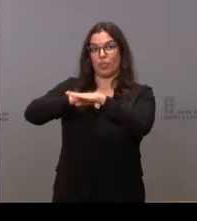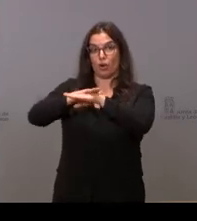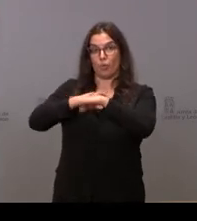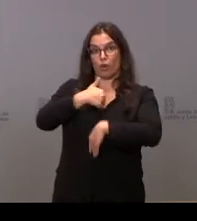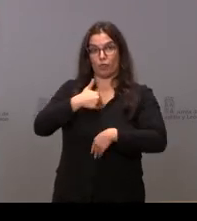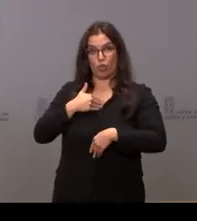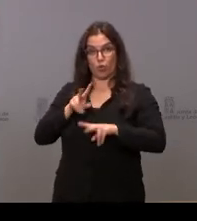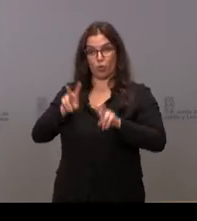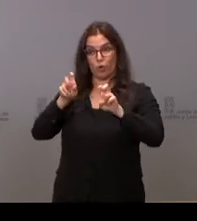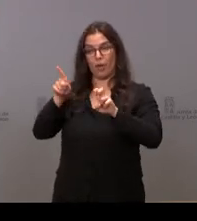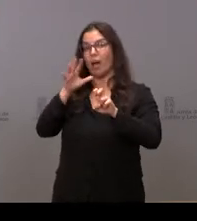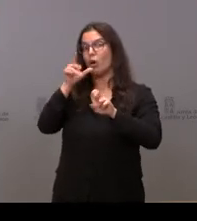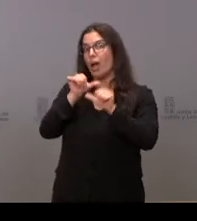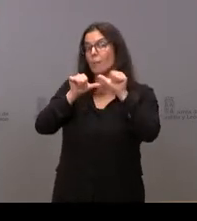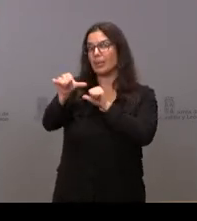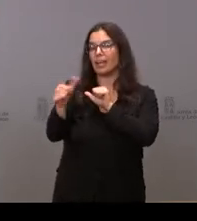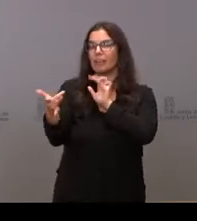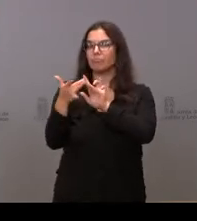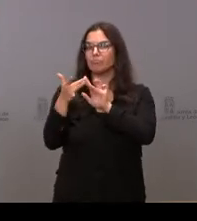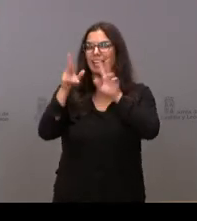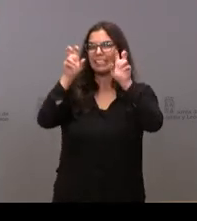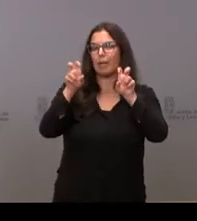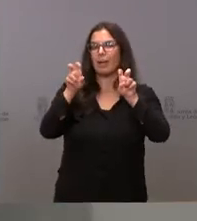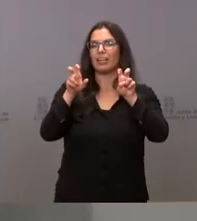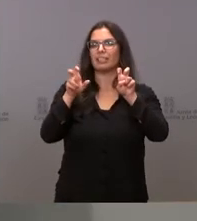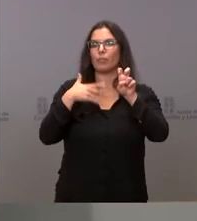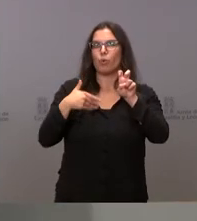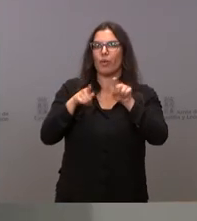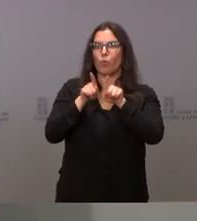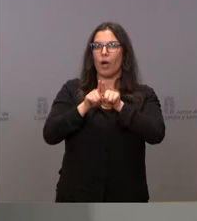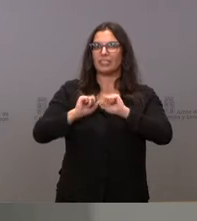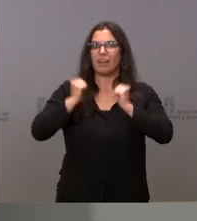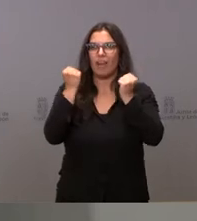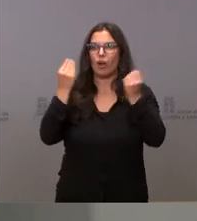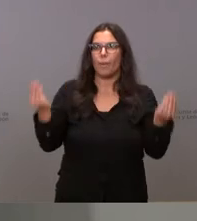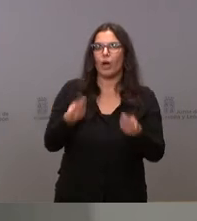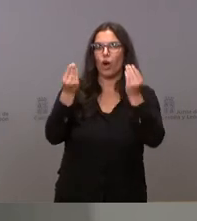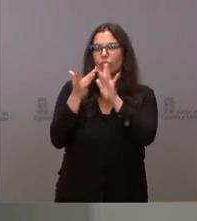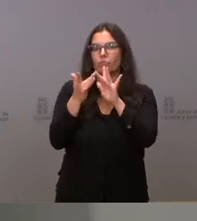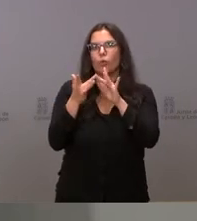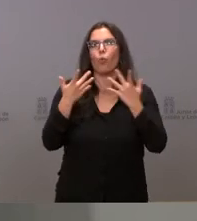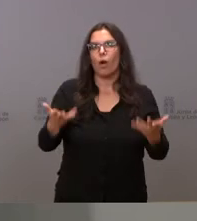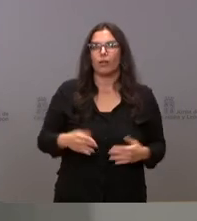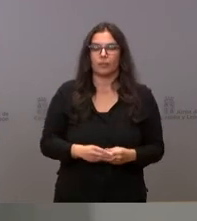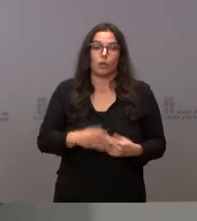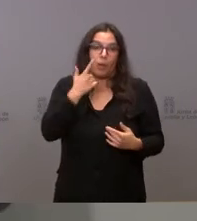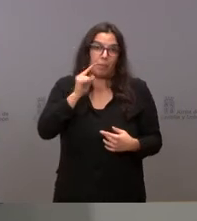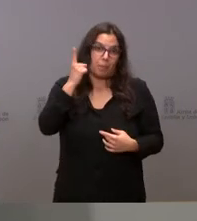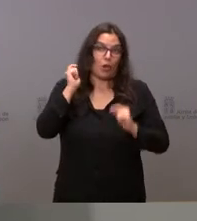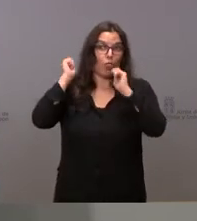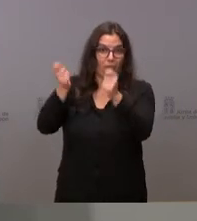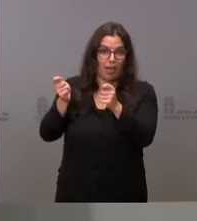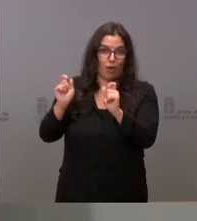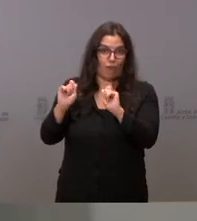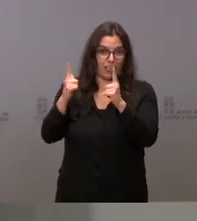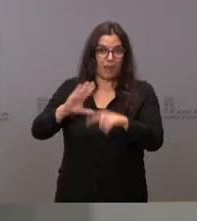reunión o encuentro para tratar esos asuntos? Bueno, vamos a dejarle que tome posesión.